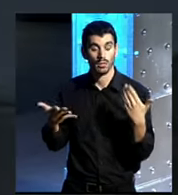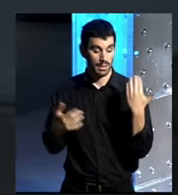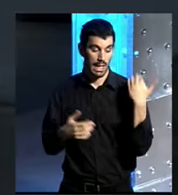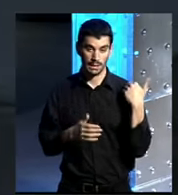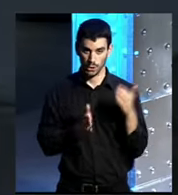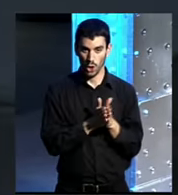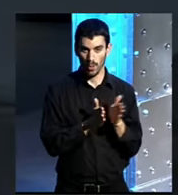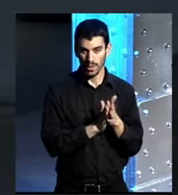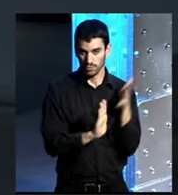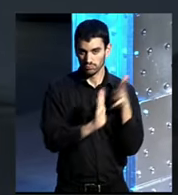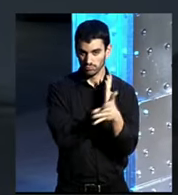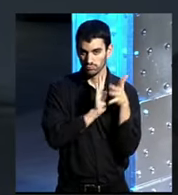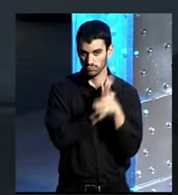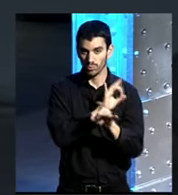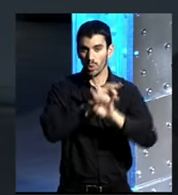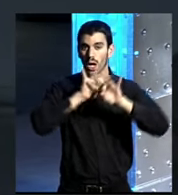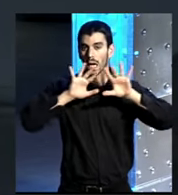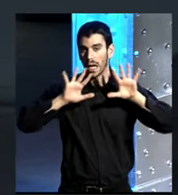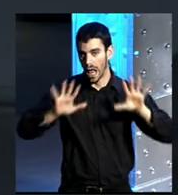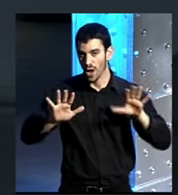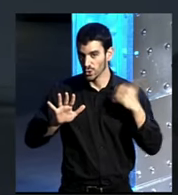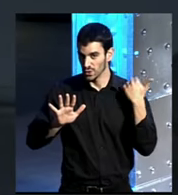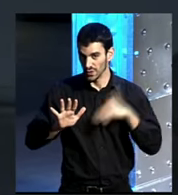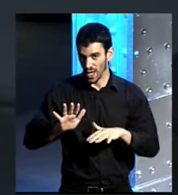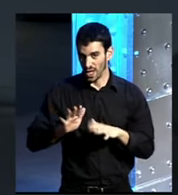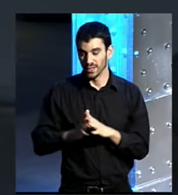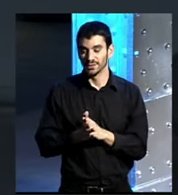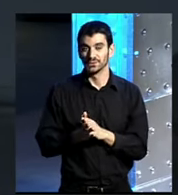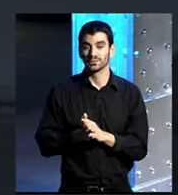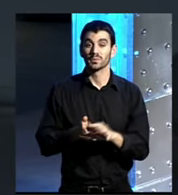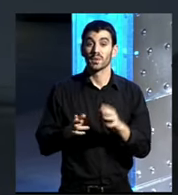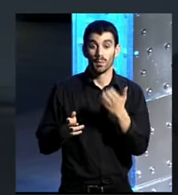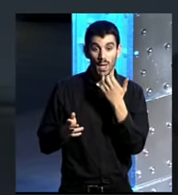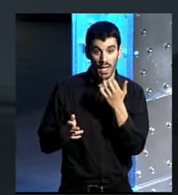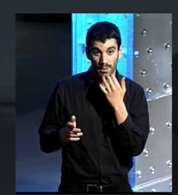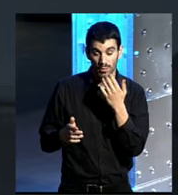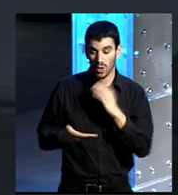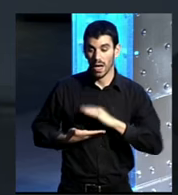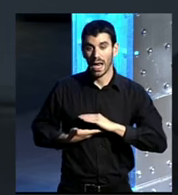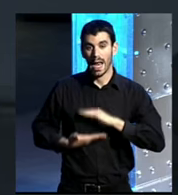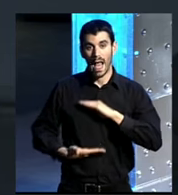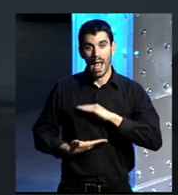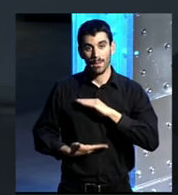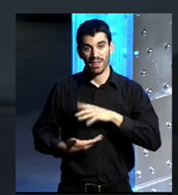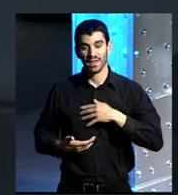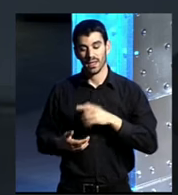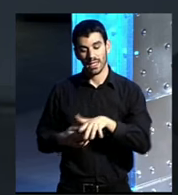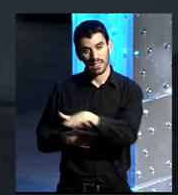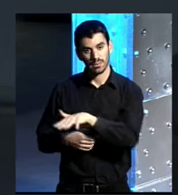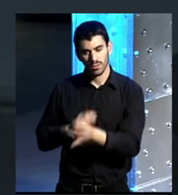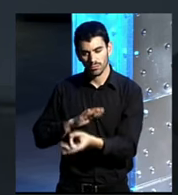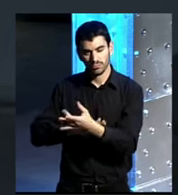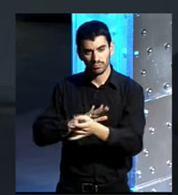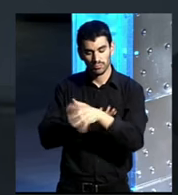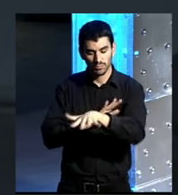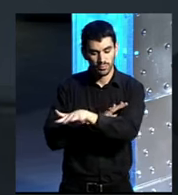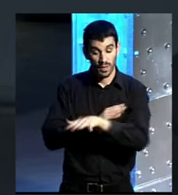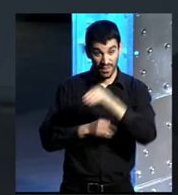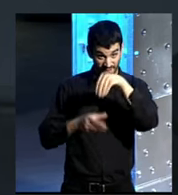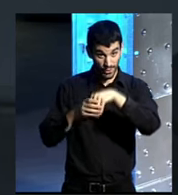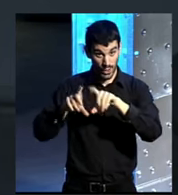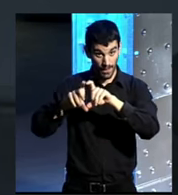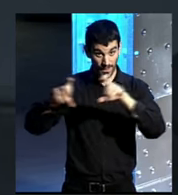ya ha explicado las más importantes, que serían crear capacidad y espacio para la innovación dentro de la organización,